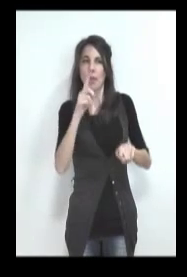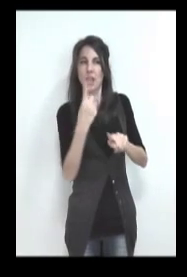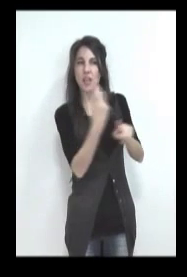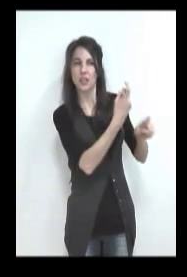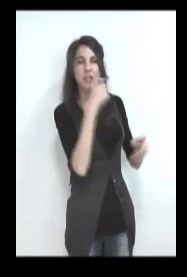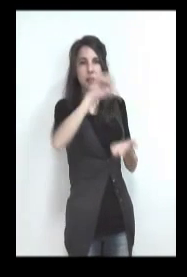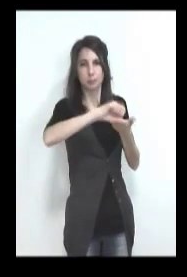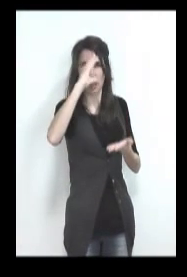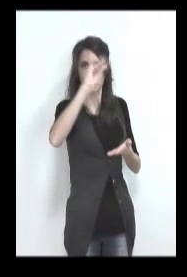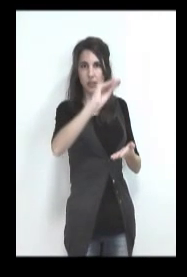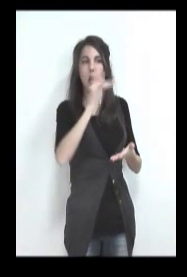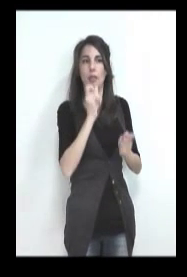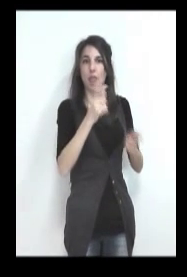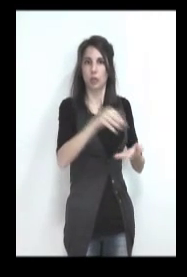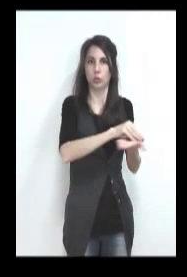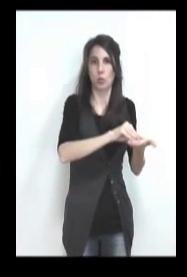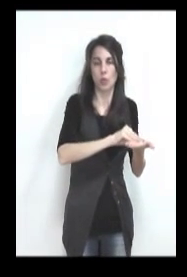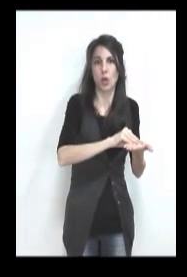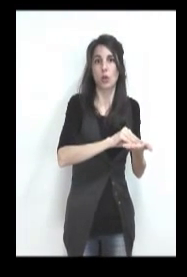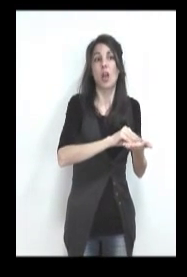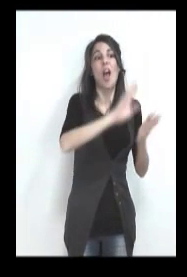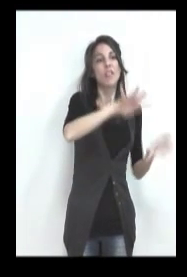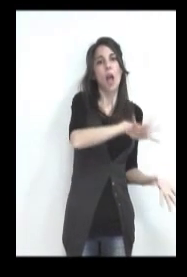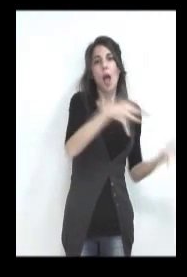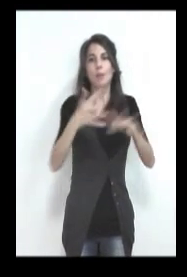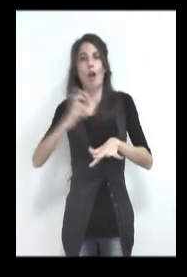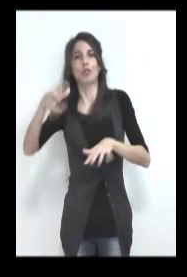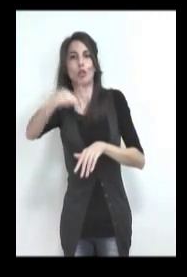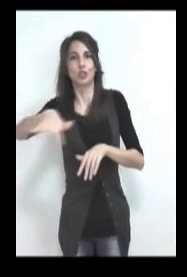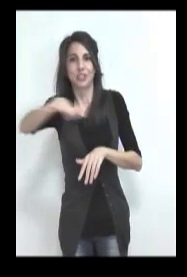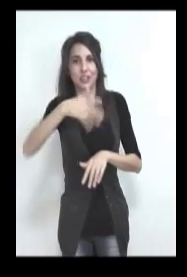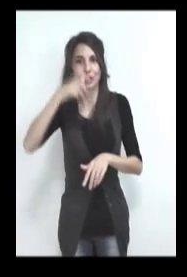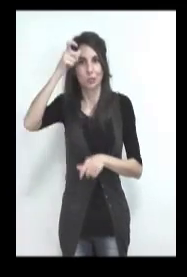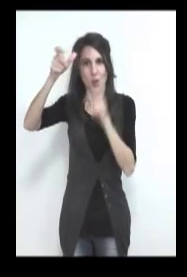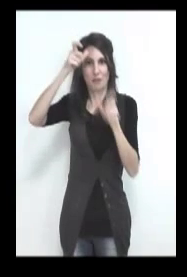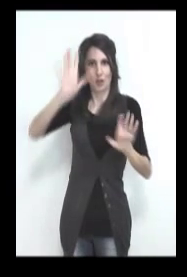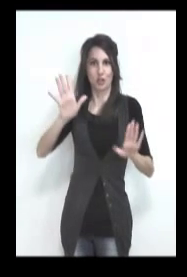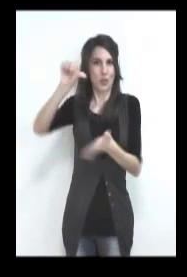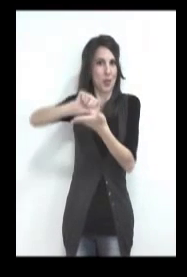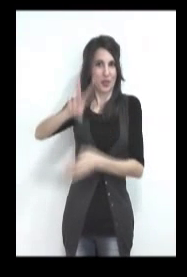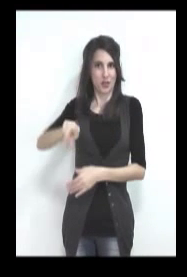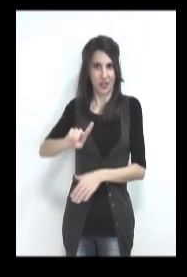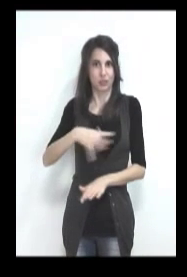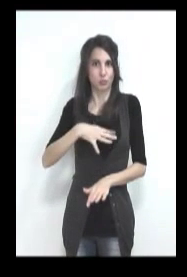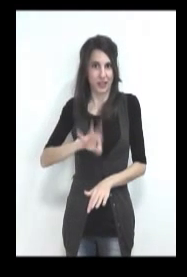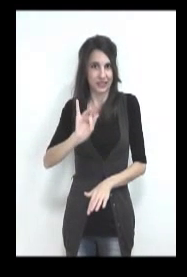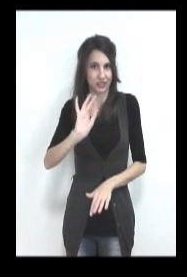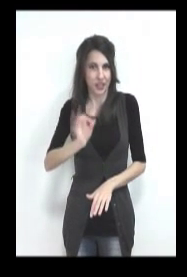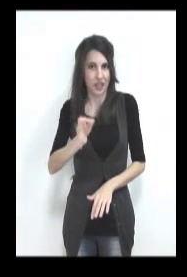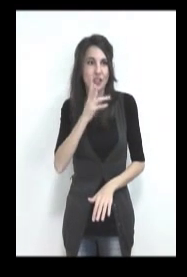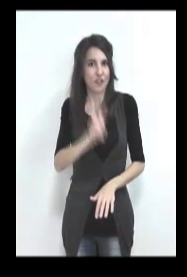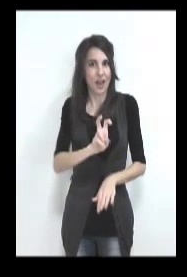aplicar a casos concretos en sitios que no son ciudades, en pueblos o en zonas rurales. Pero realmente donde